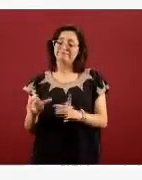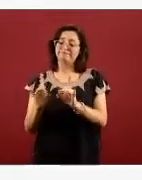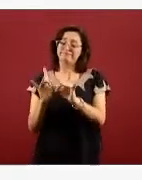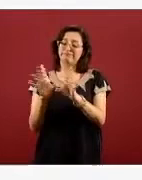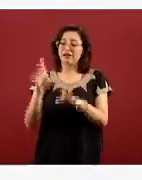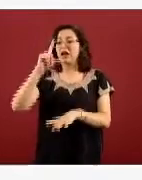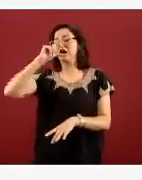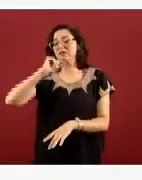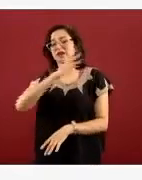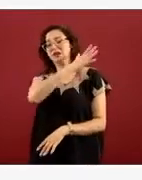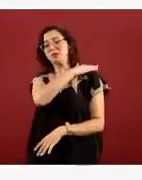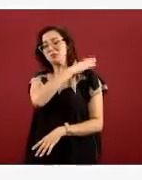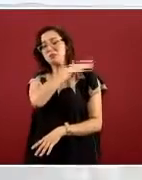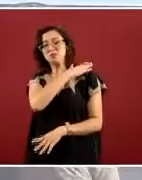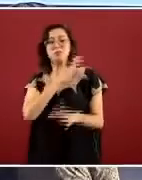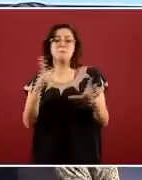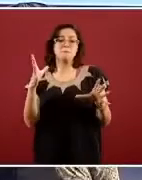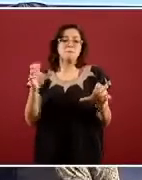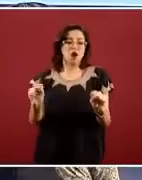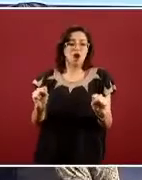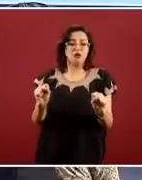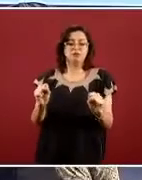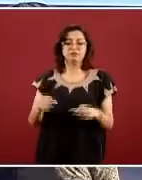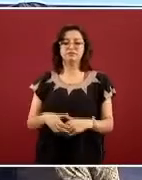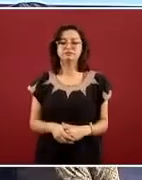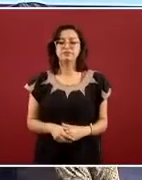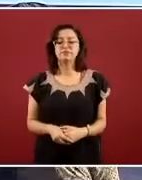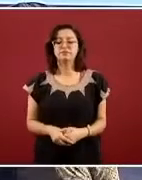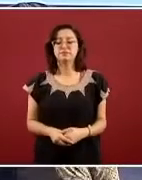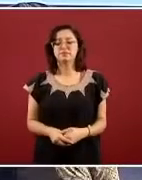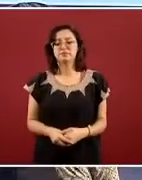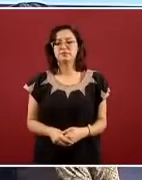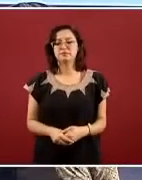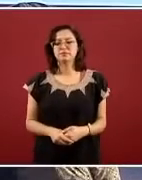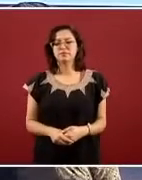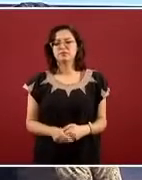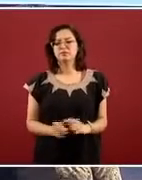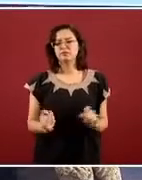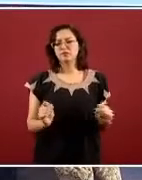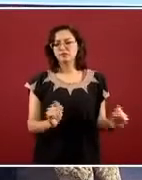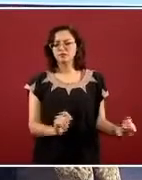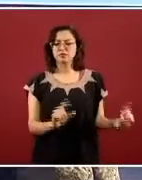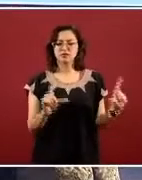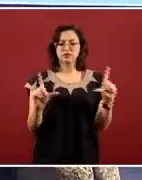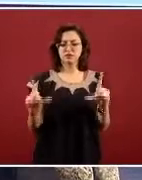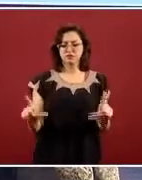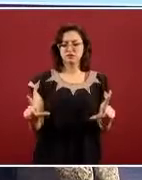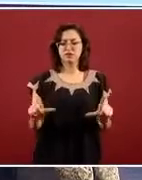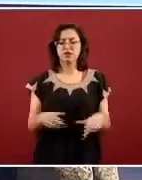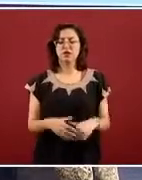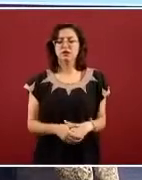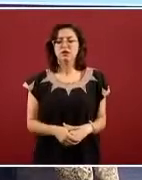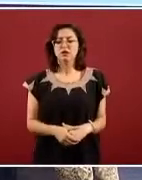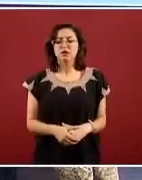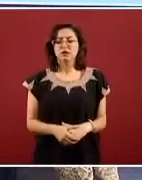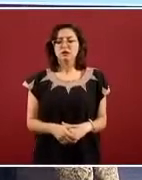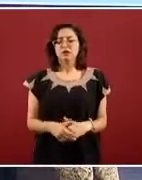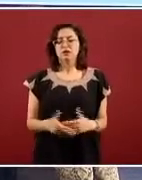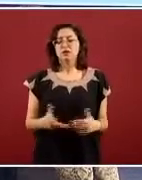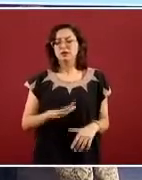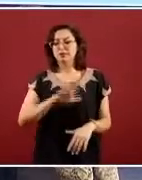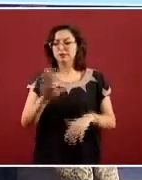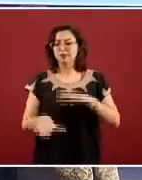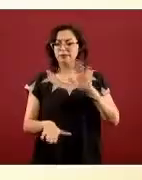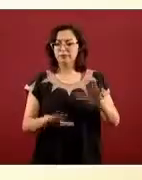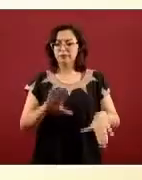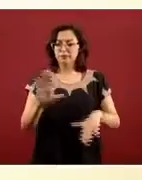falla pulmonar. La siguiente, por favor. La distribución en su momento de estas defunciones